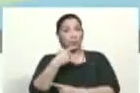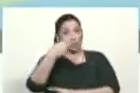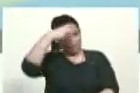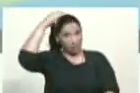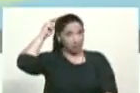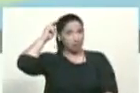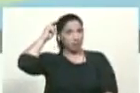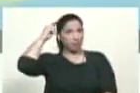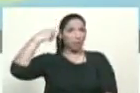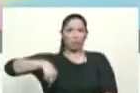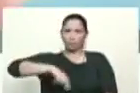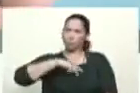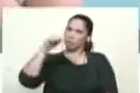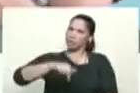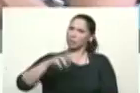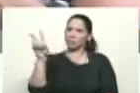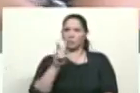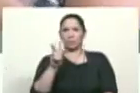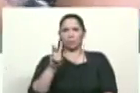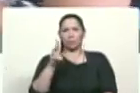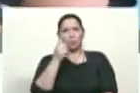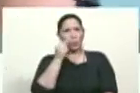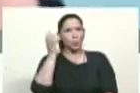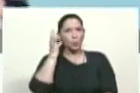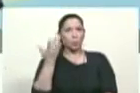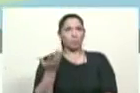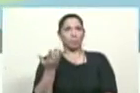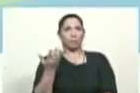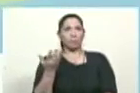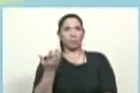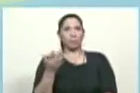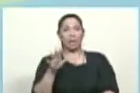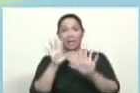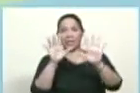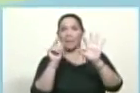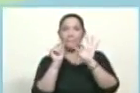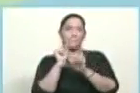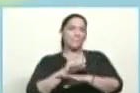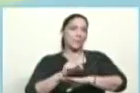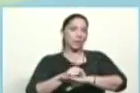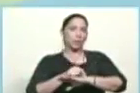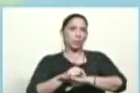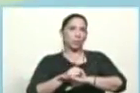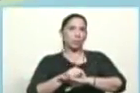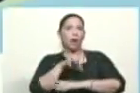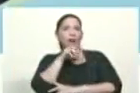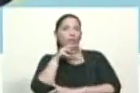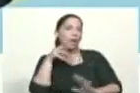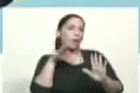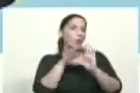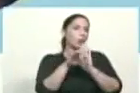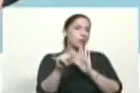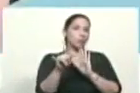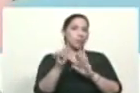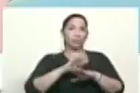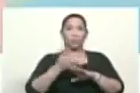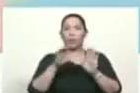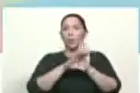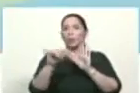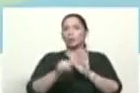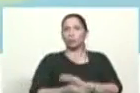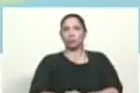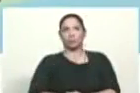somos nosotros aquí en Venezuela, nosotras y nosotros. Bueno, tengo 10 minutos para hablarles de la constituyente, porque la